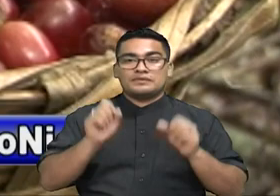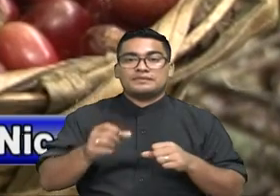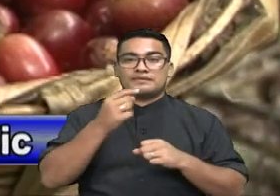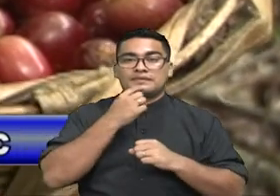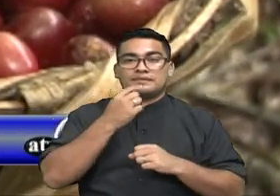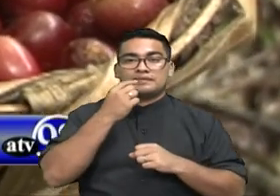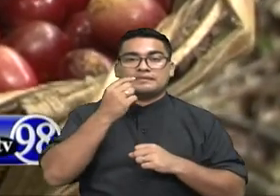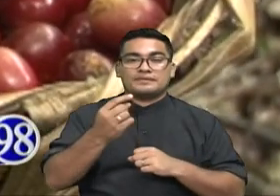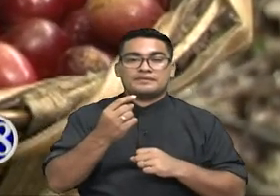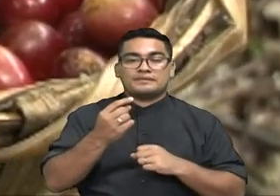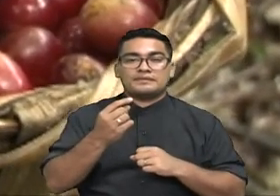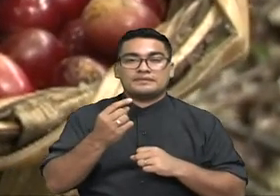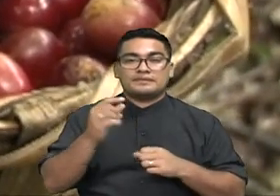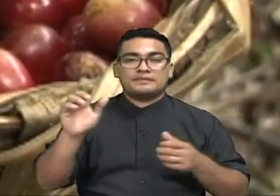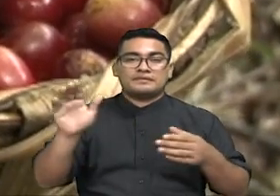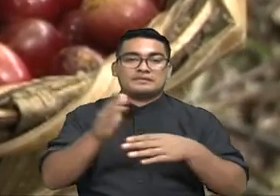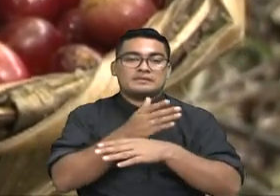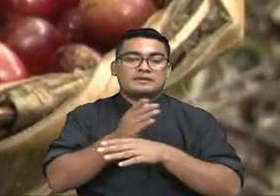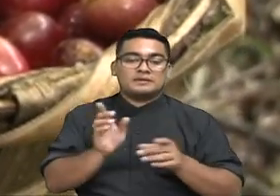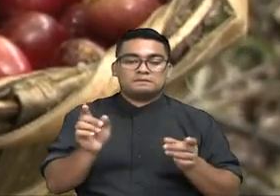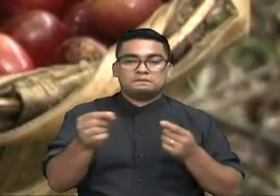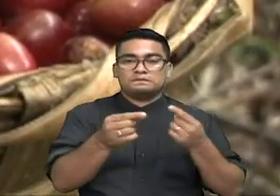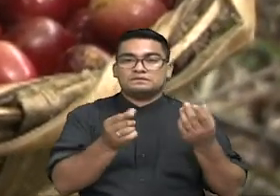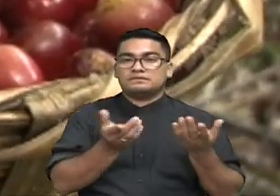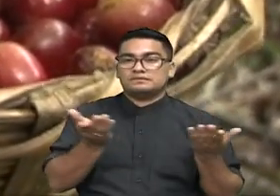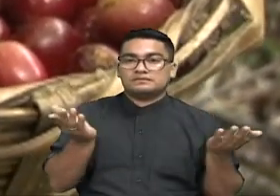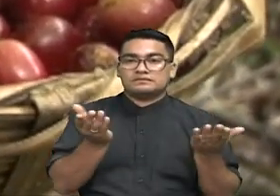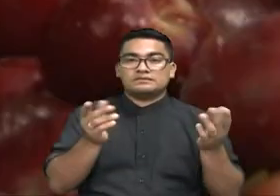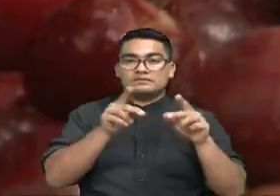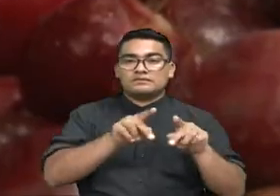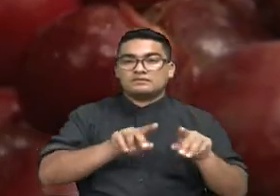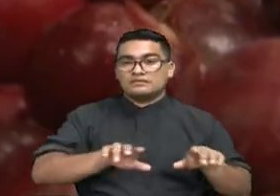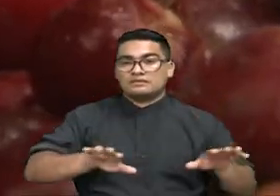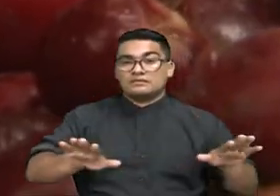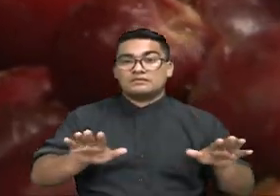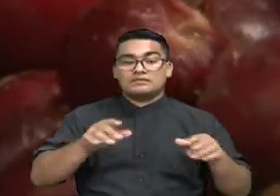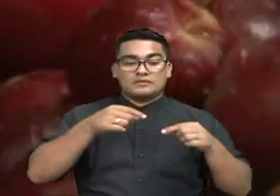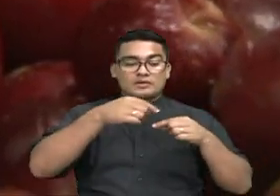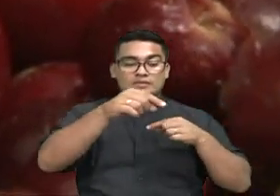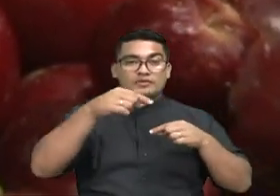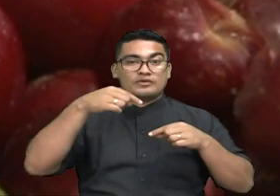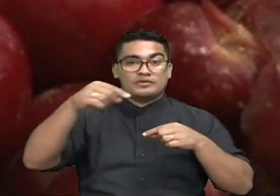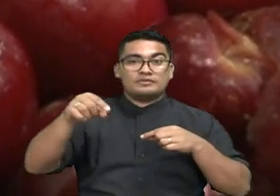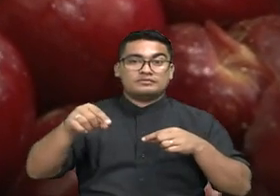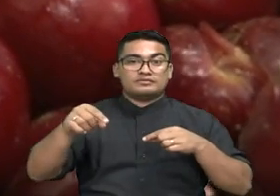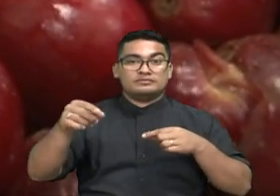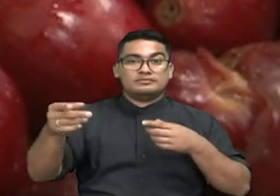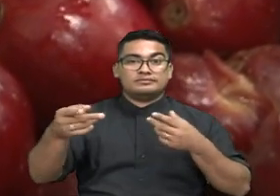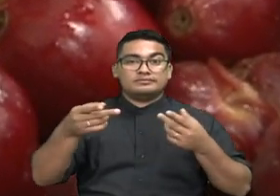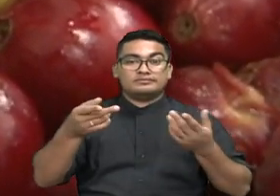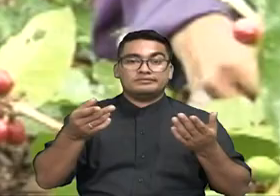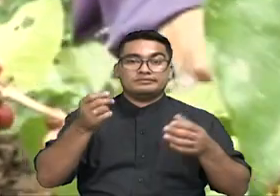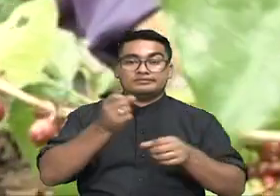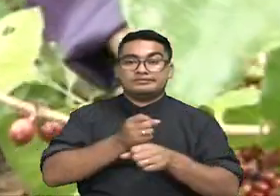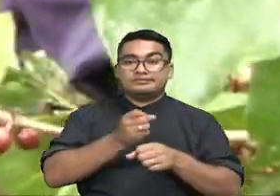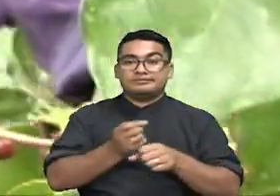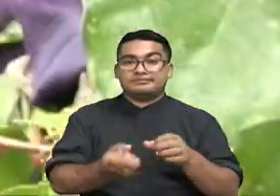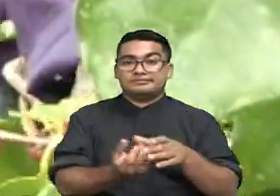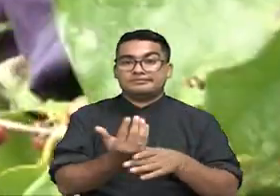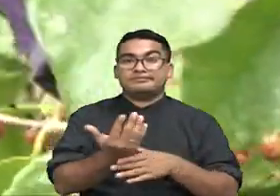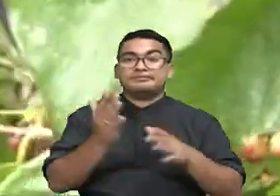decimos aquí, ¿verdad?, las estrategias que son los planes municipales de producción. Estamos